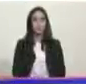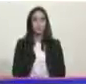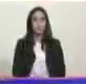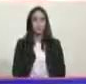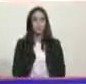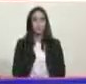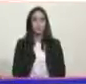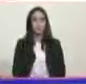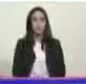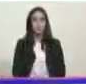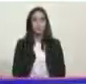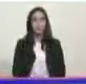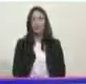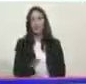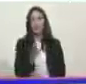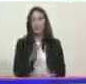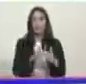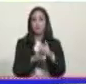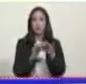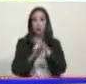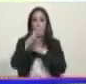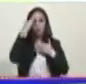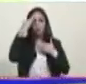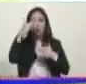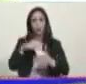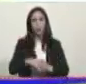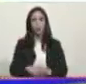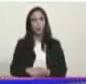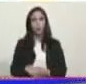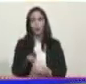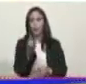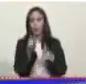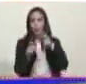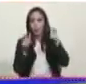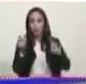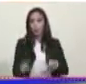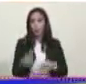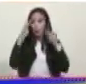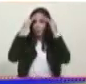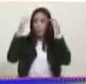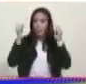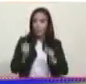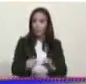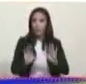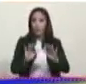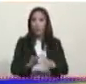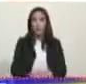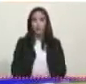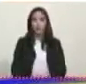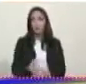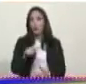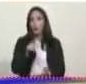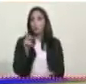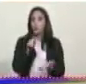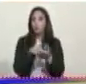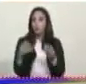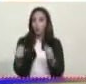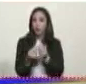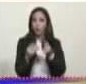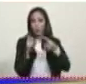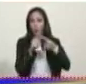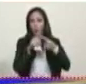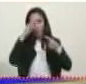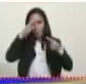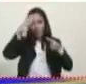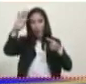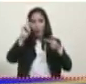Fíjense ustedes, quiero saludar a dos intelectuales que están con nosotros. Uno viene de